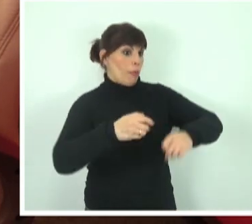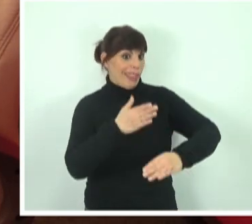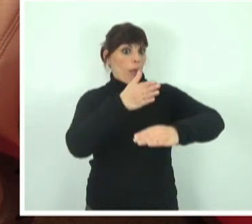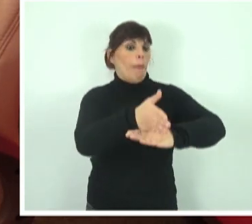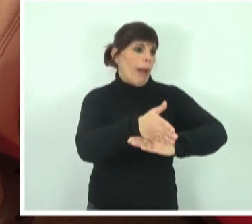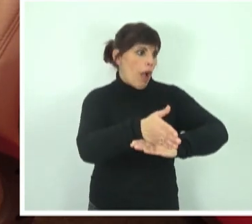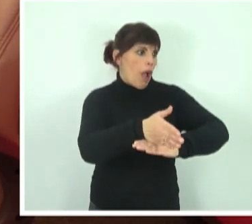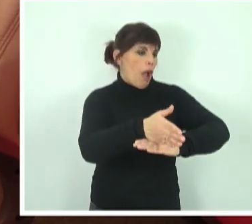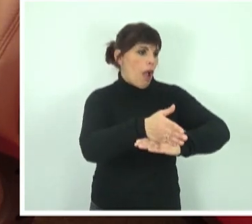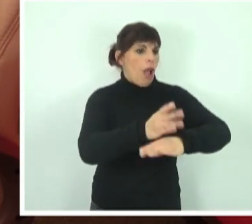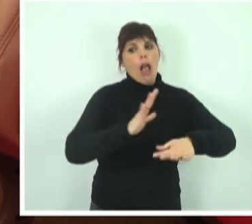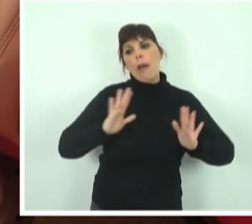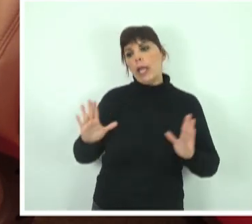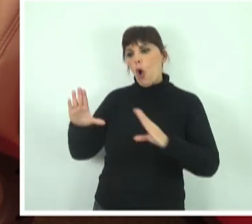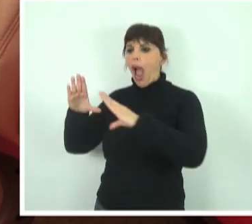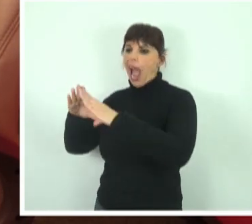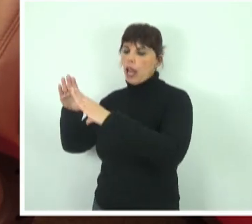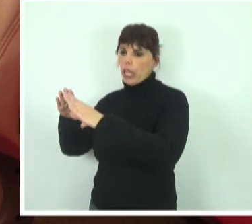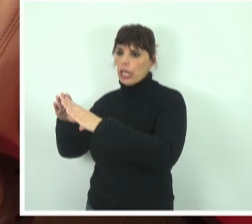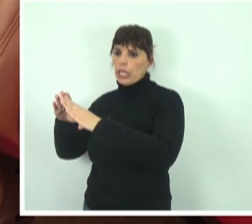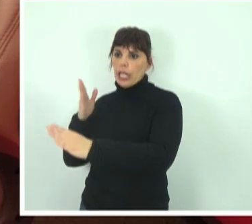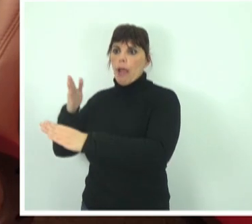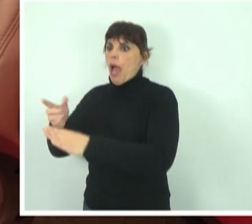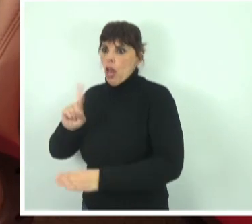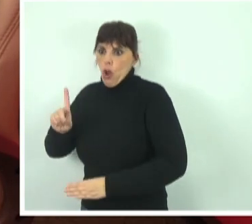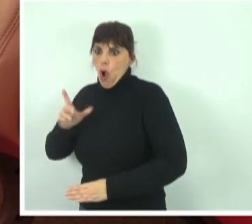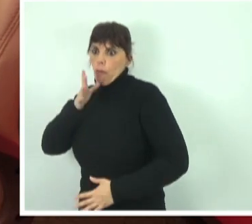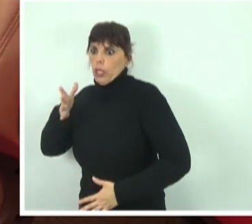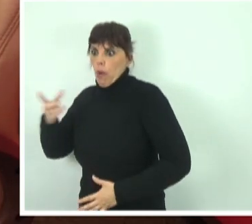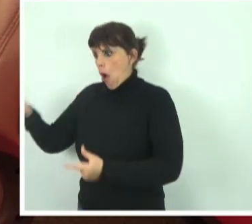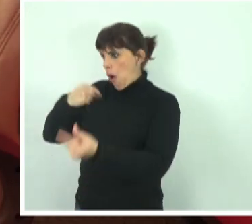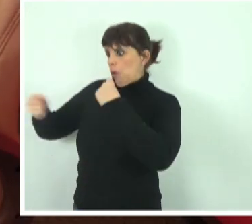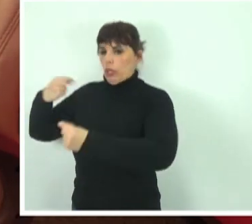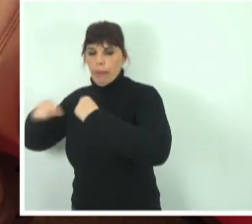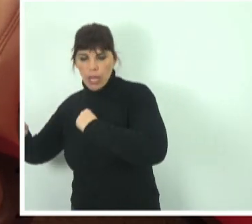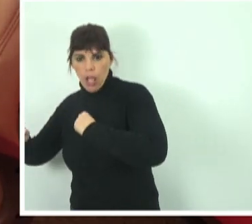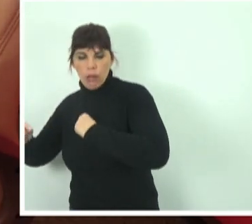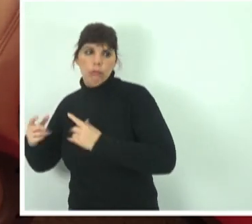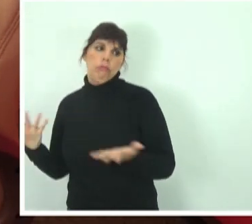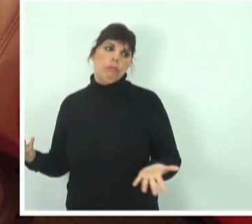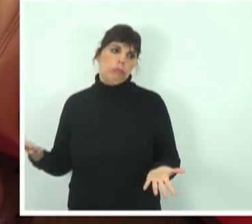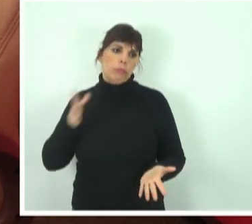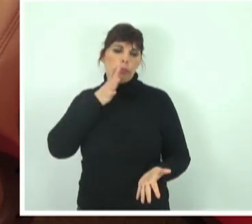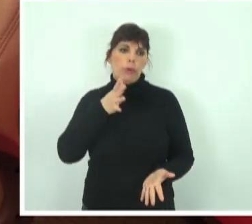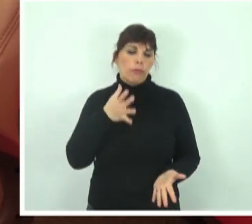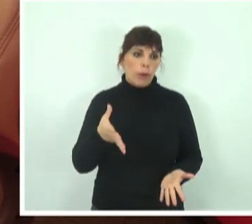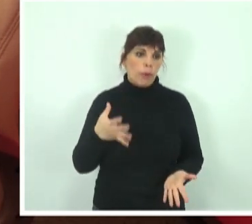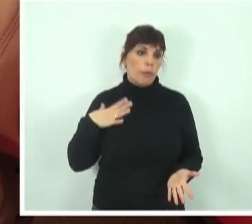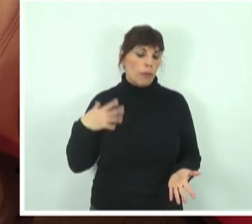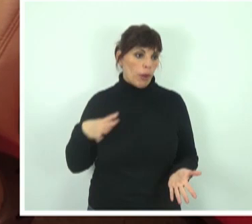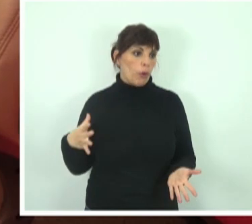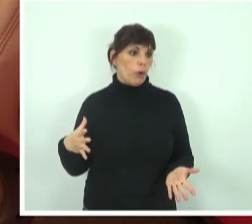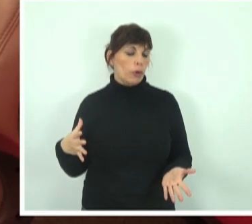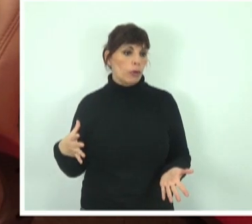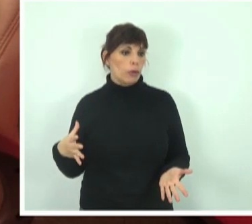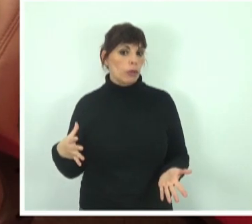no se quieren contaminar. A esa gente que no quiere contaminarse y no viene a la iglesia, le voy a pedir un favor.